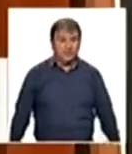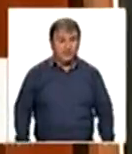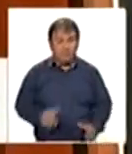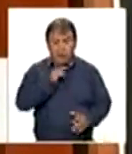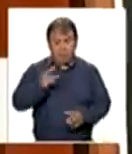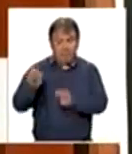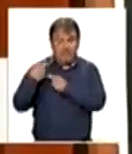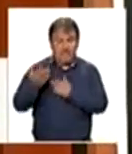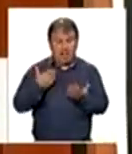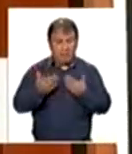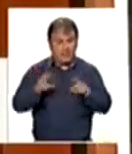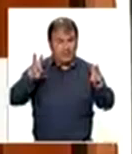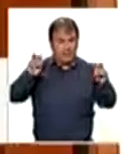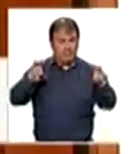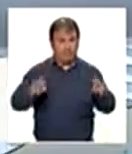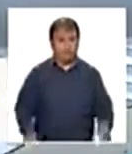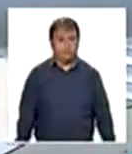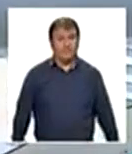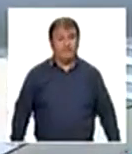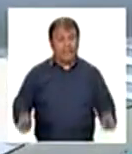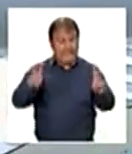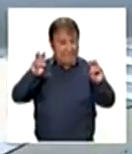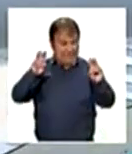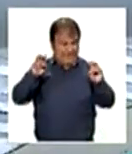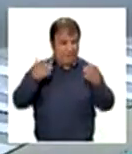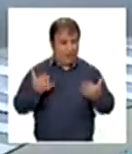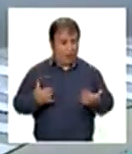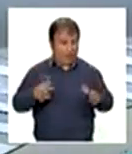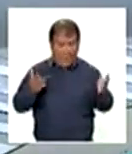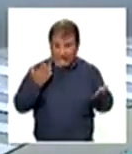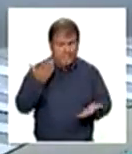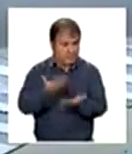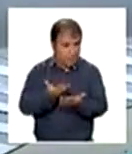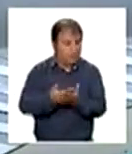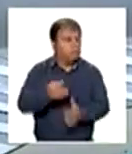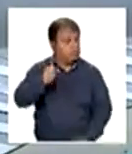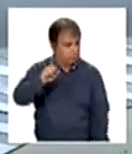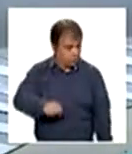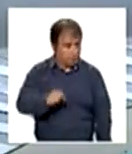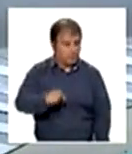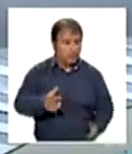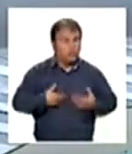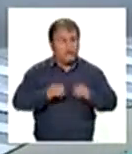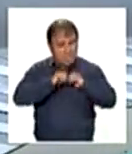también cuando hablamos de este tema, ¿no? Por supuesto. El tema es, una vez que sea confirmado, en fin, se dirá